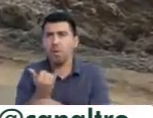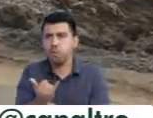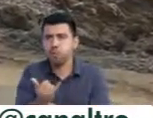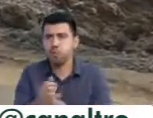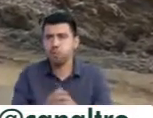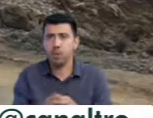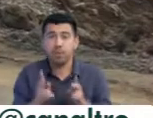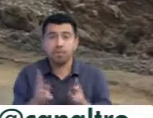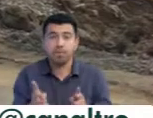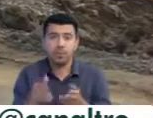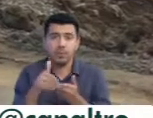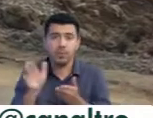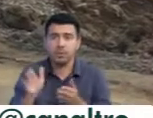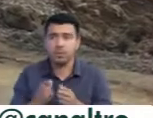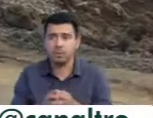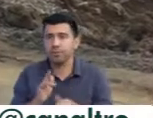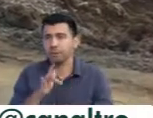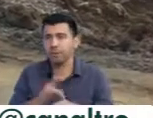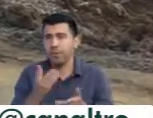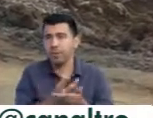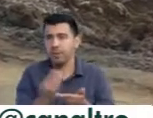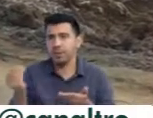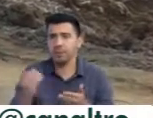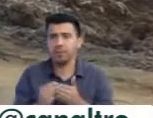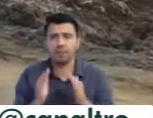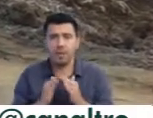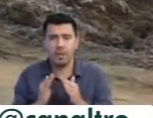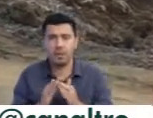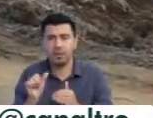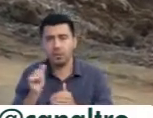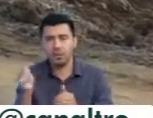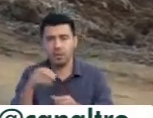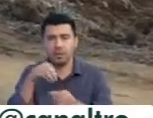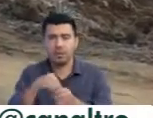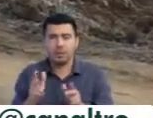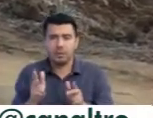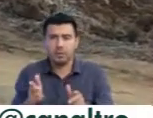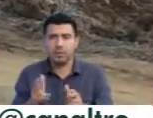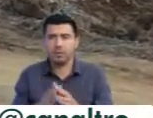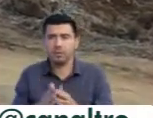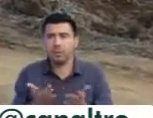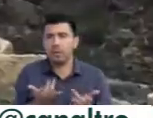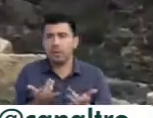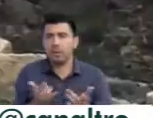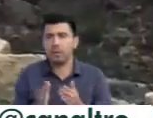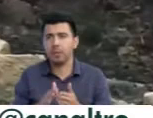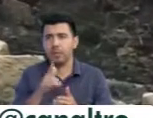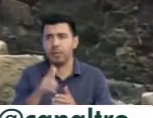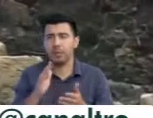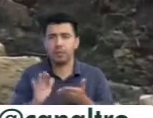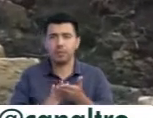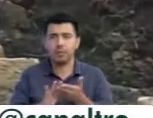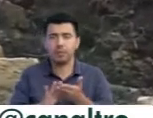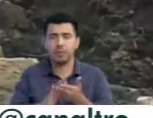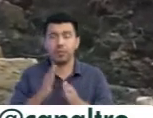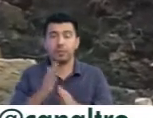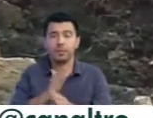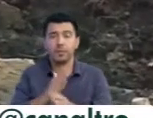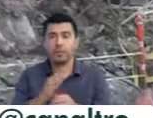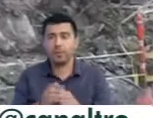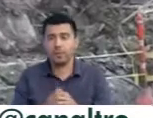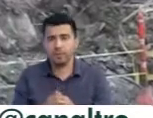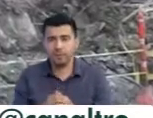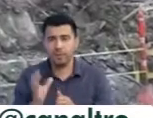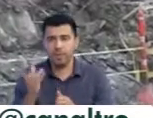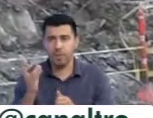tuvo que desalojar, que ya las tenemos en casas ahorita reposando mientras se soluciona el problema. Por el momento tenemos a los bomberos